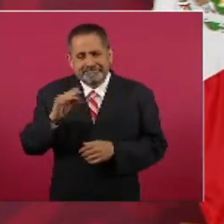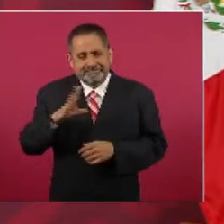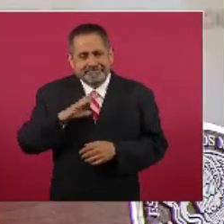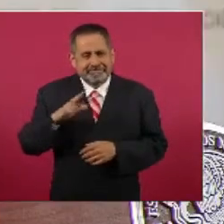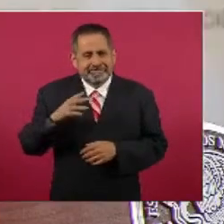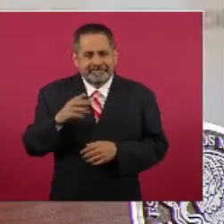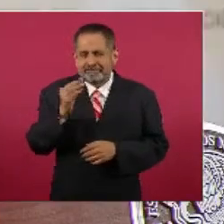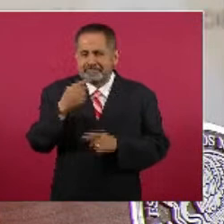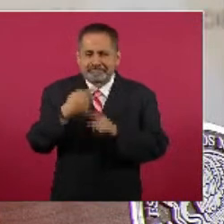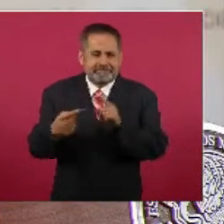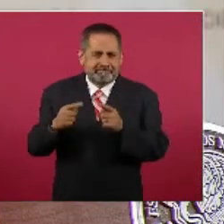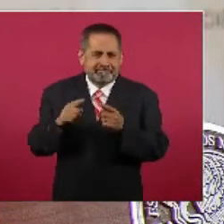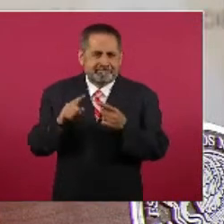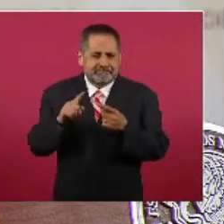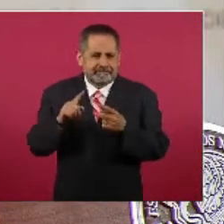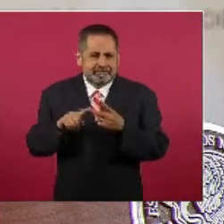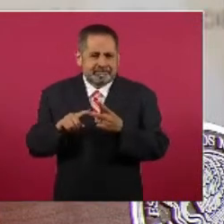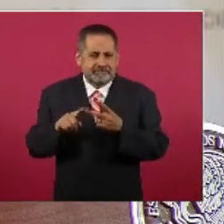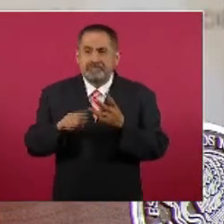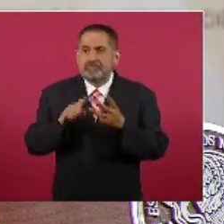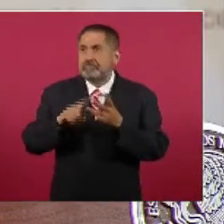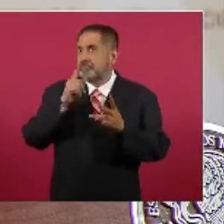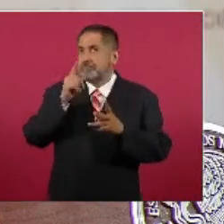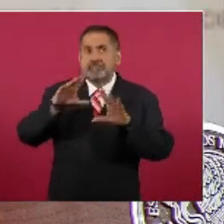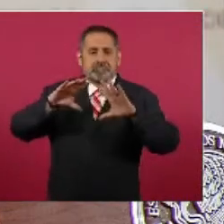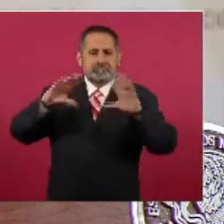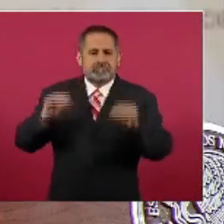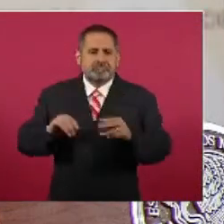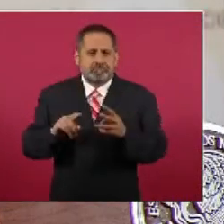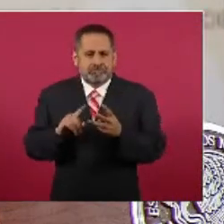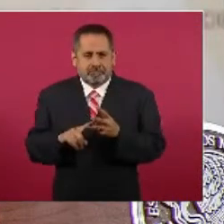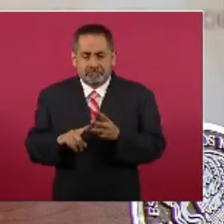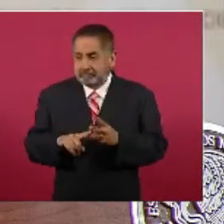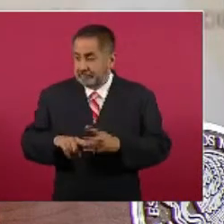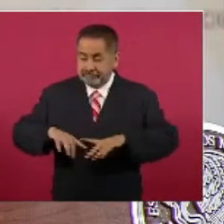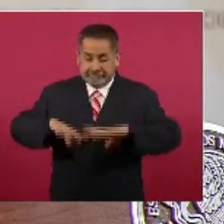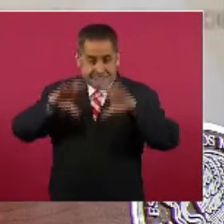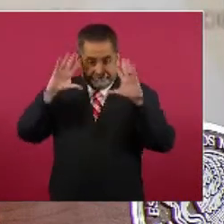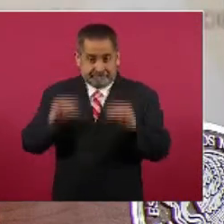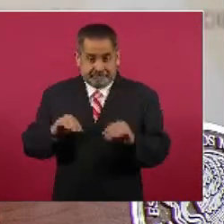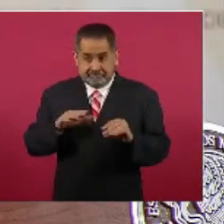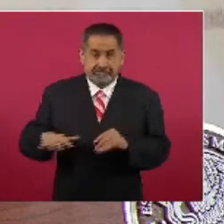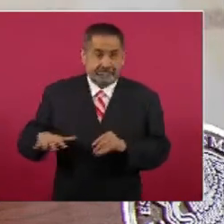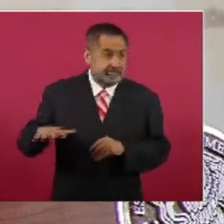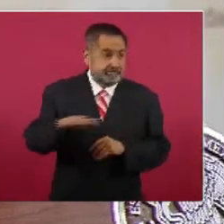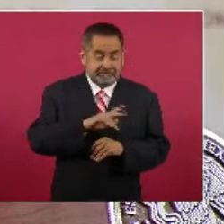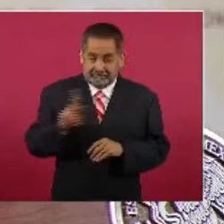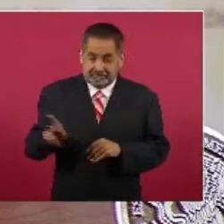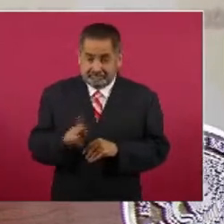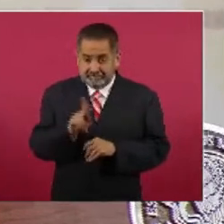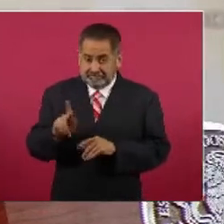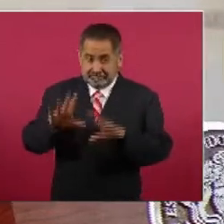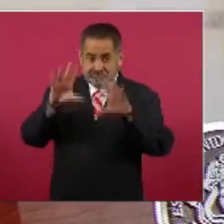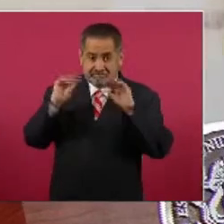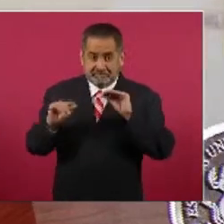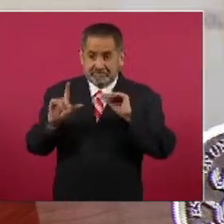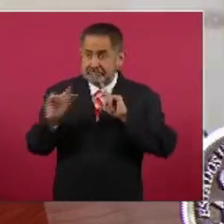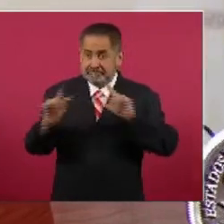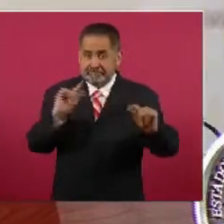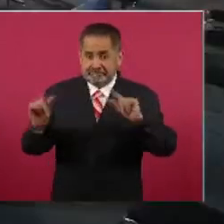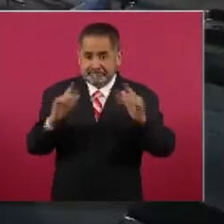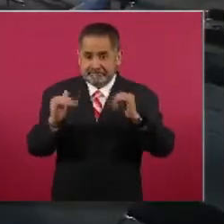maybe media la segunda señal se apagaban ya la tercera era porque todos a su casa